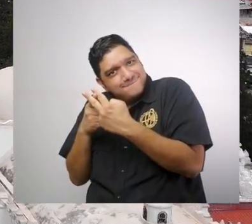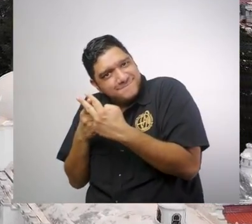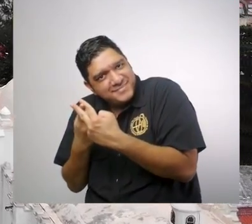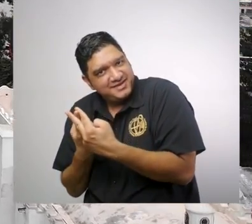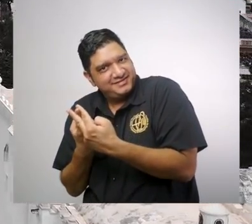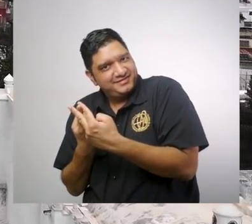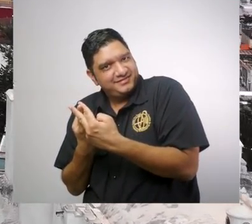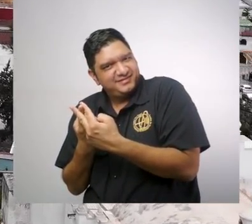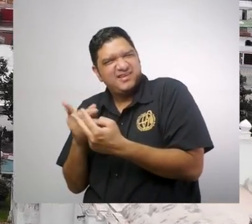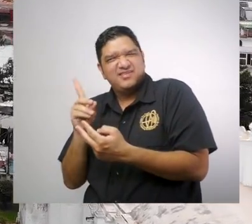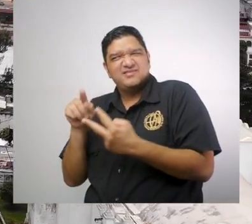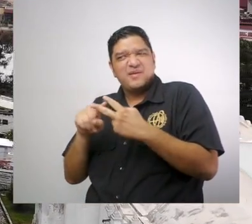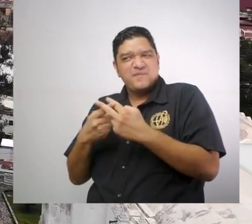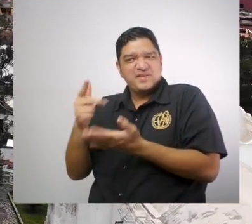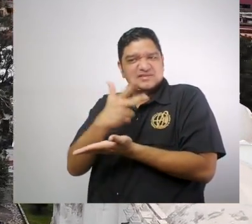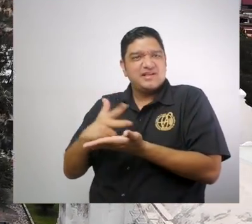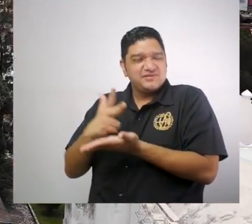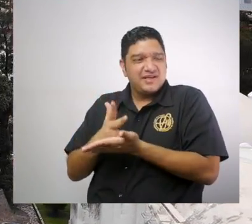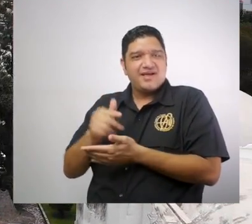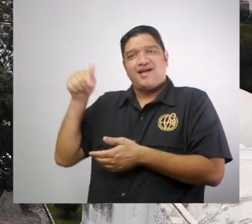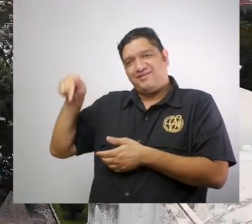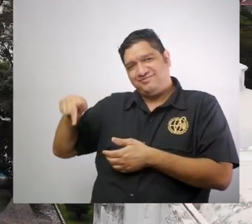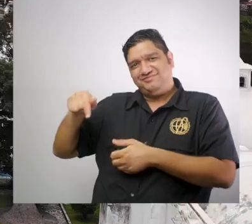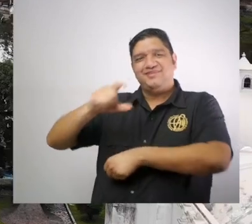es el Cerrito del Carmen.